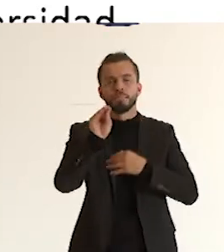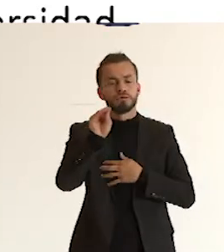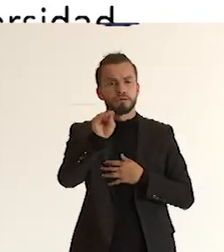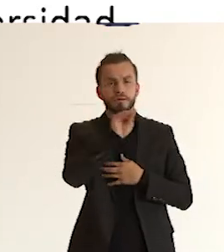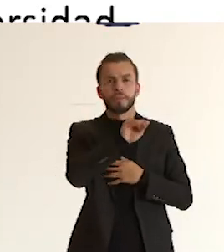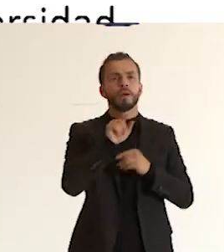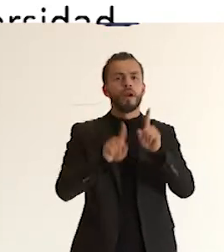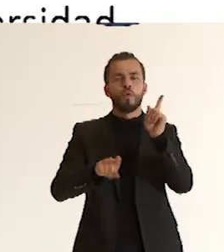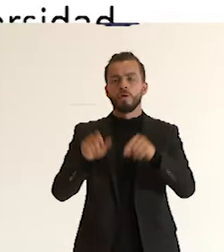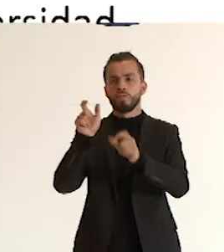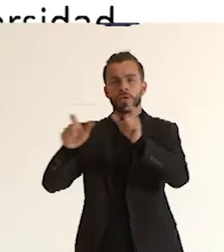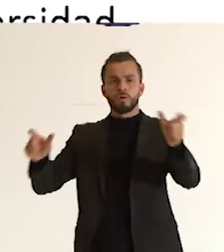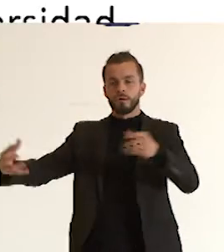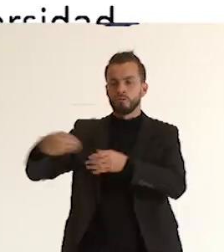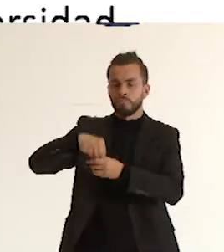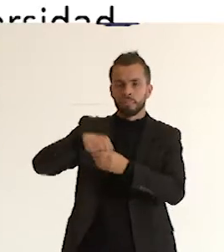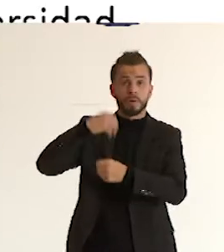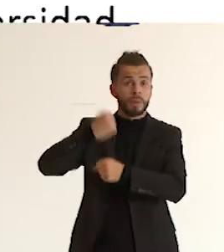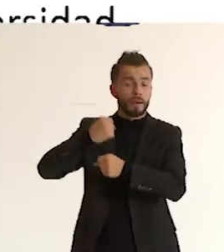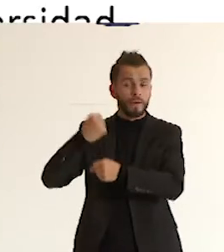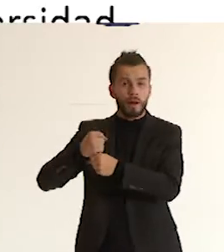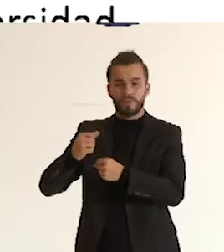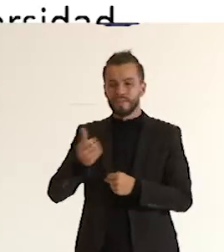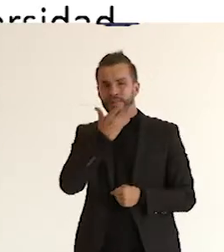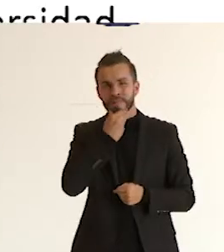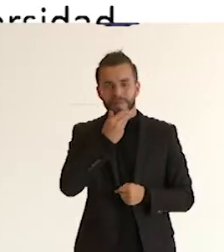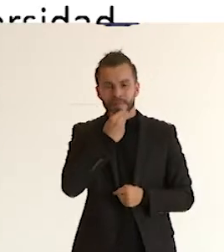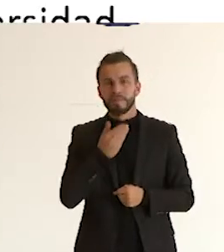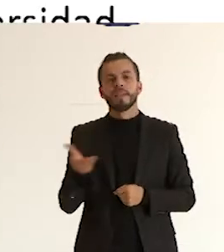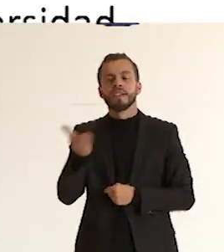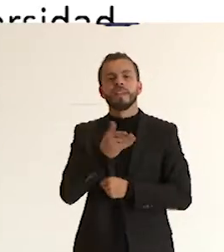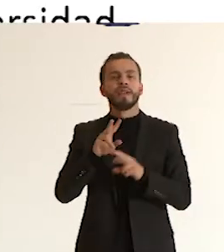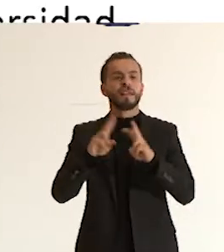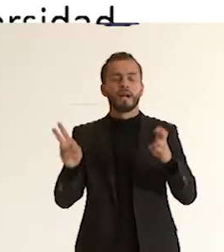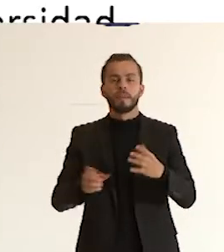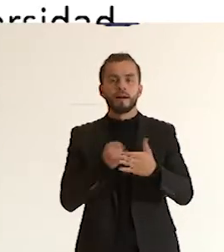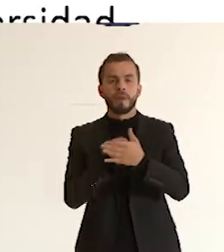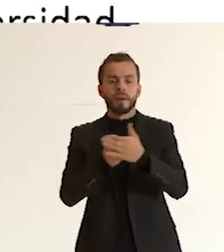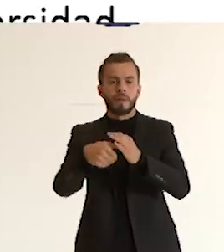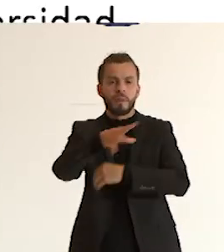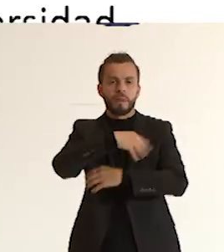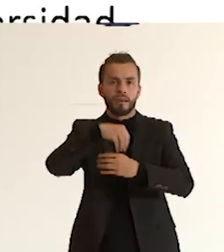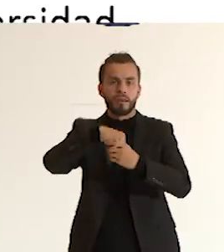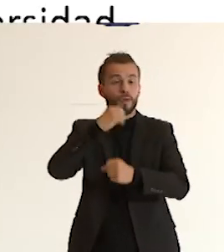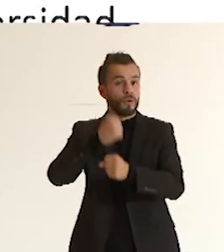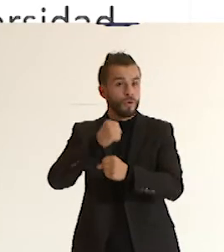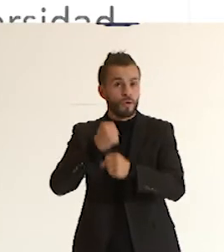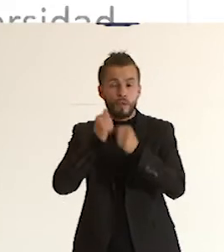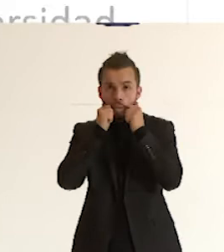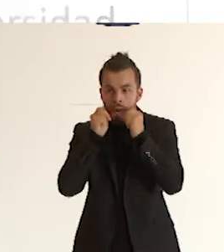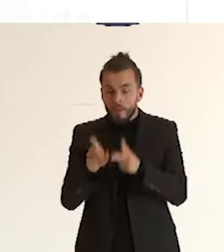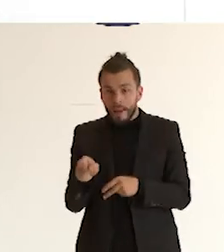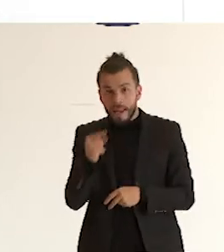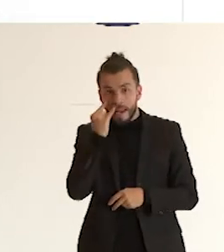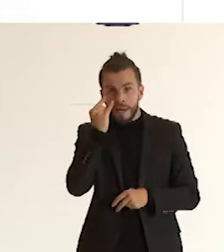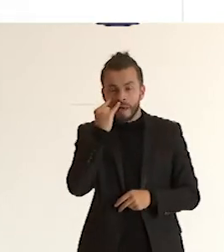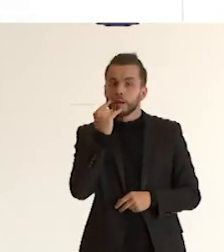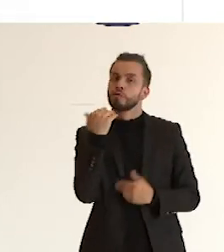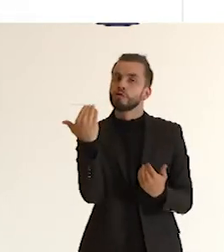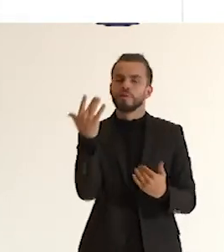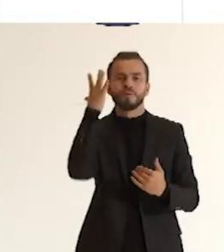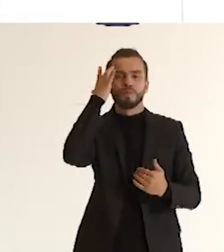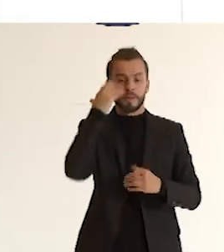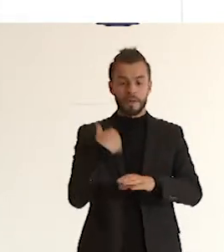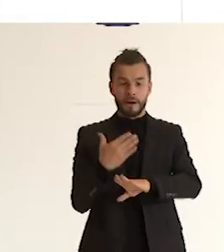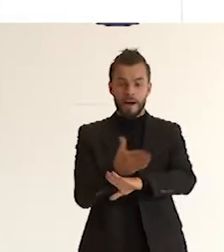funcionarios de la universidad a través de la gestión humana y eso ha sido muy interesante porque estamos llevando las estrategias que